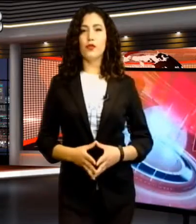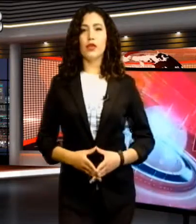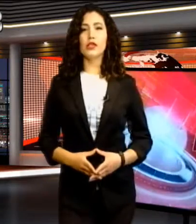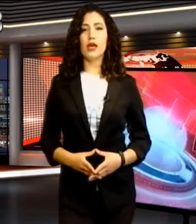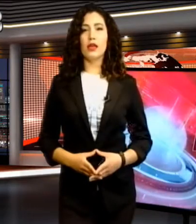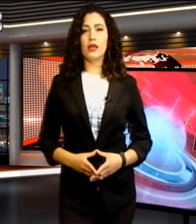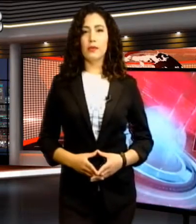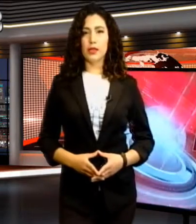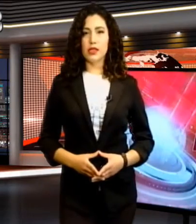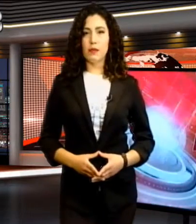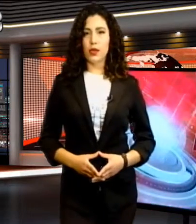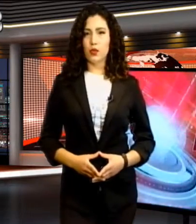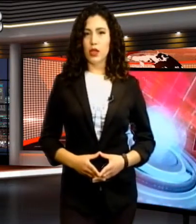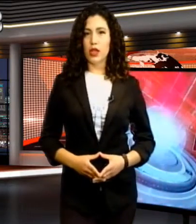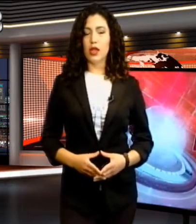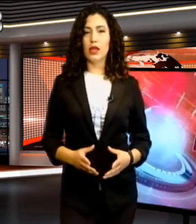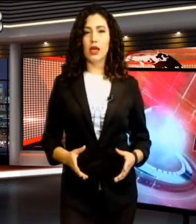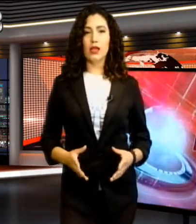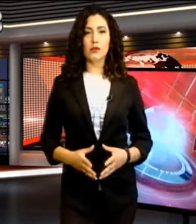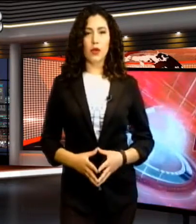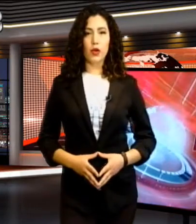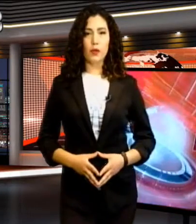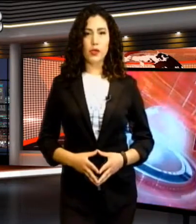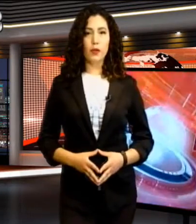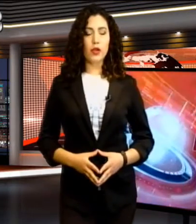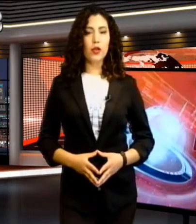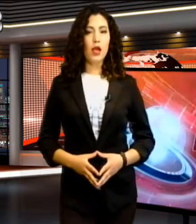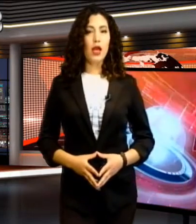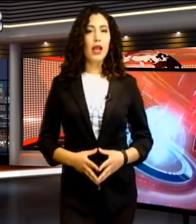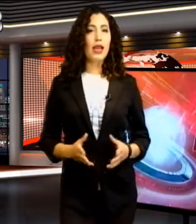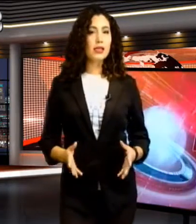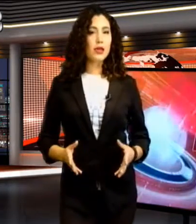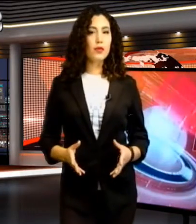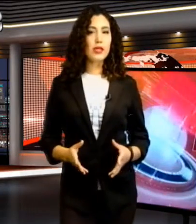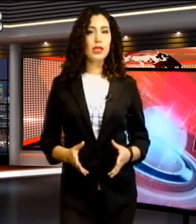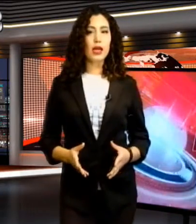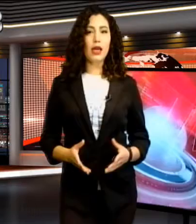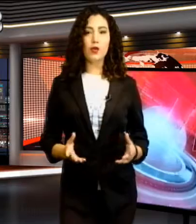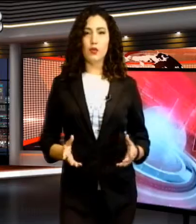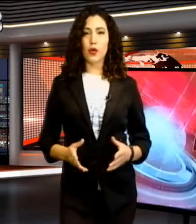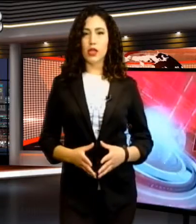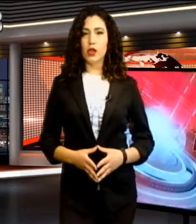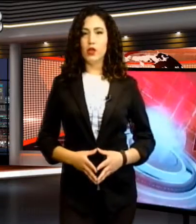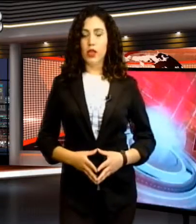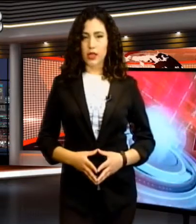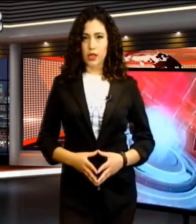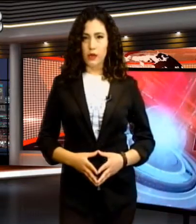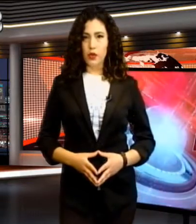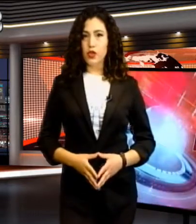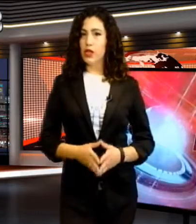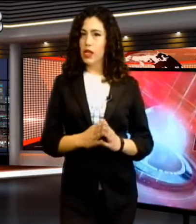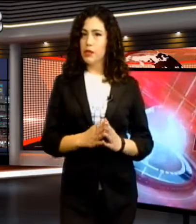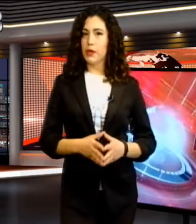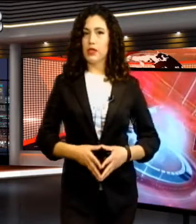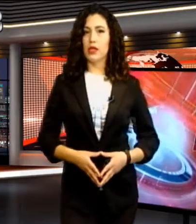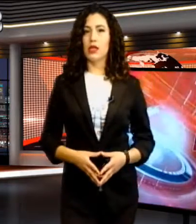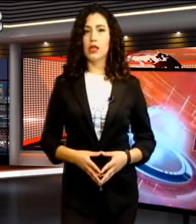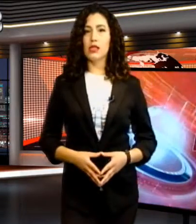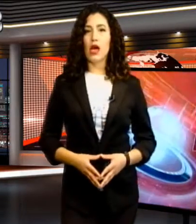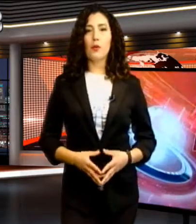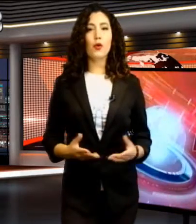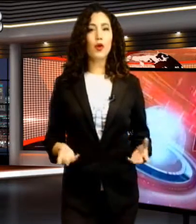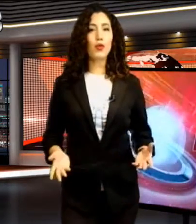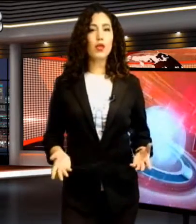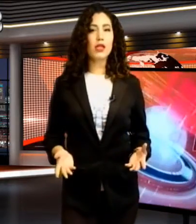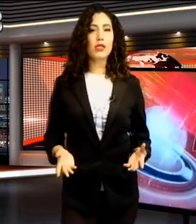Igualmente, en la conferencia de prensa matutina de Andrés Manuel López Obrador, lanza un mensaje a los políticos activos y